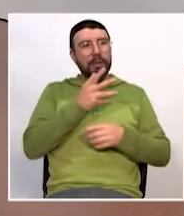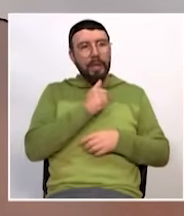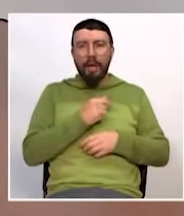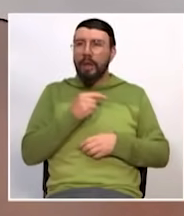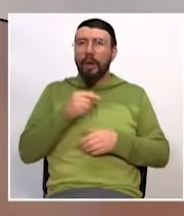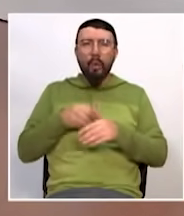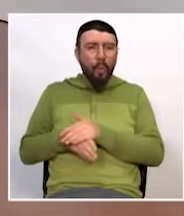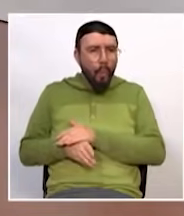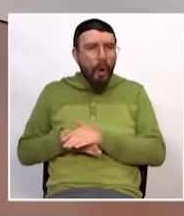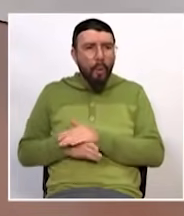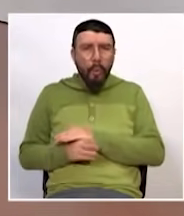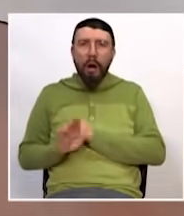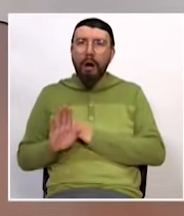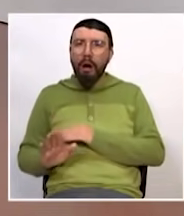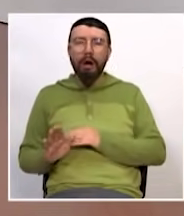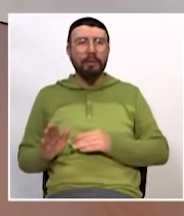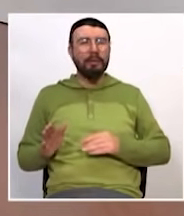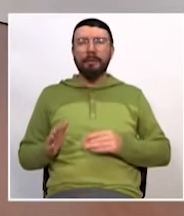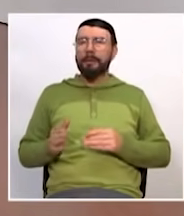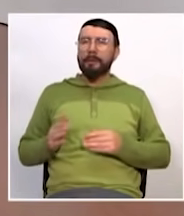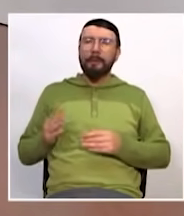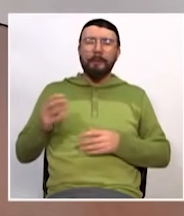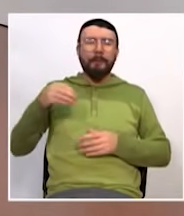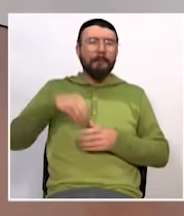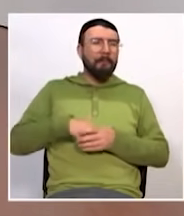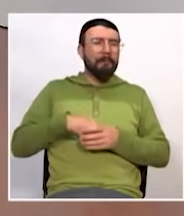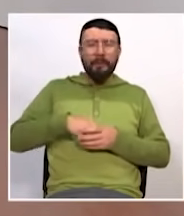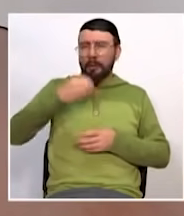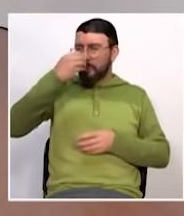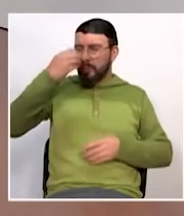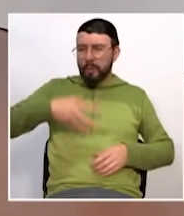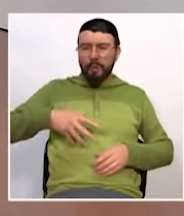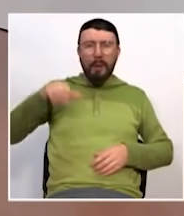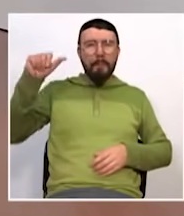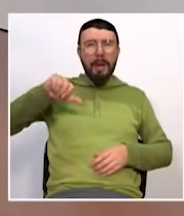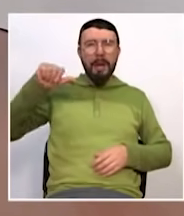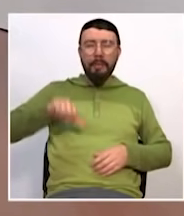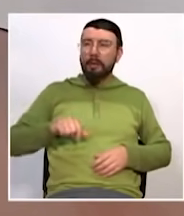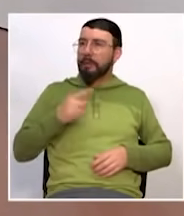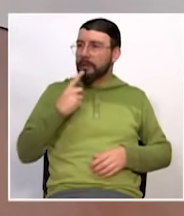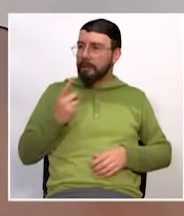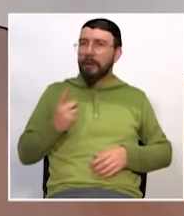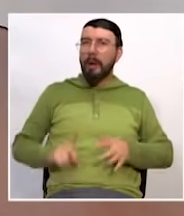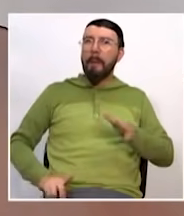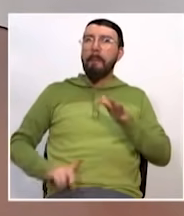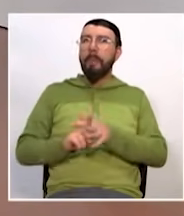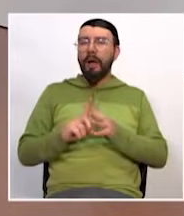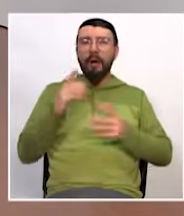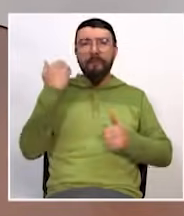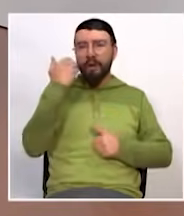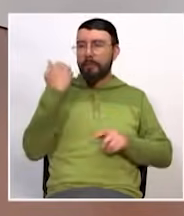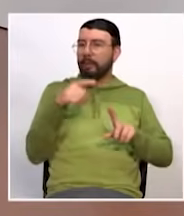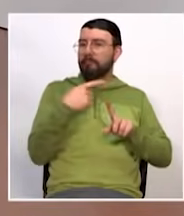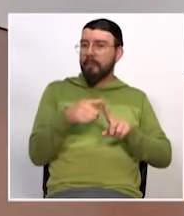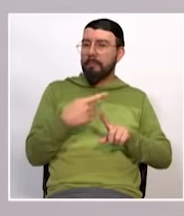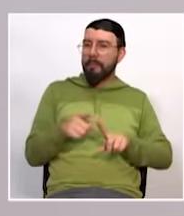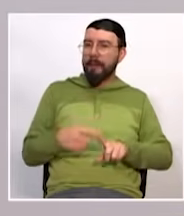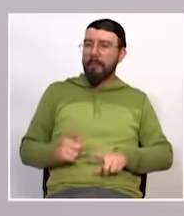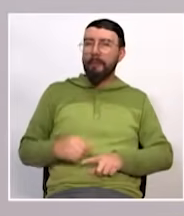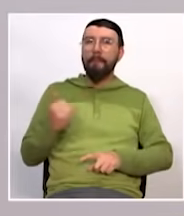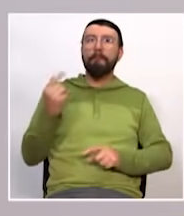guardada ocasionando y produciendo venenos pues produce enfermedades físicas que se manifiestan en